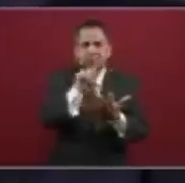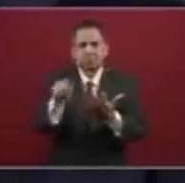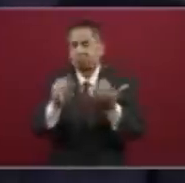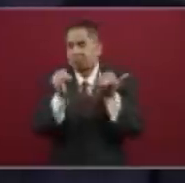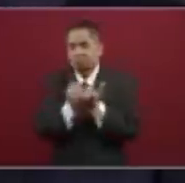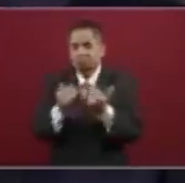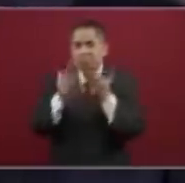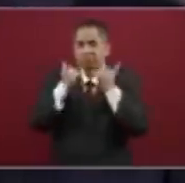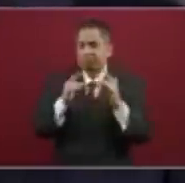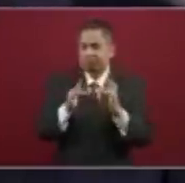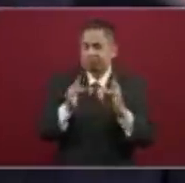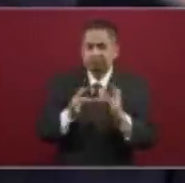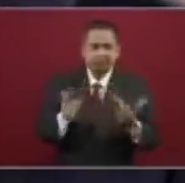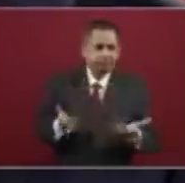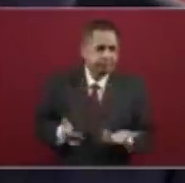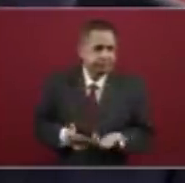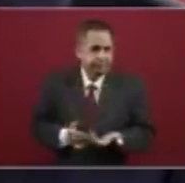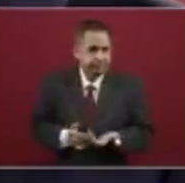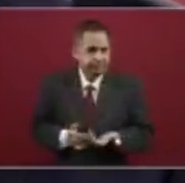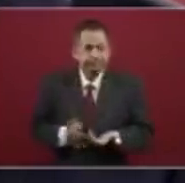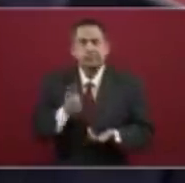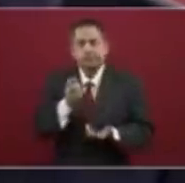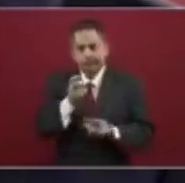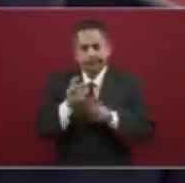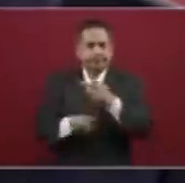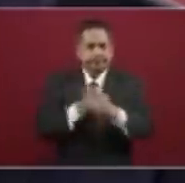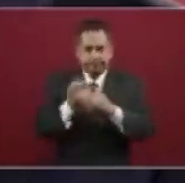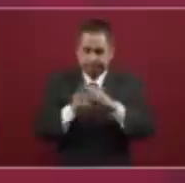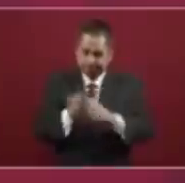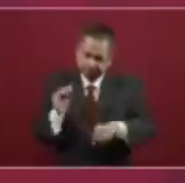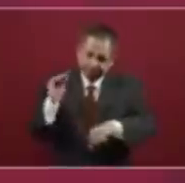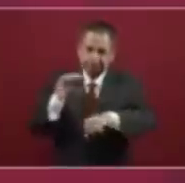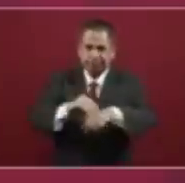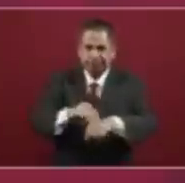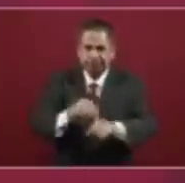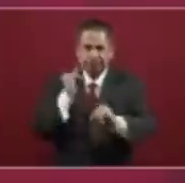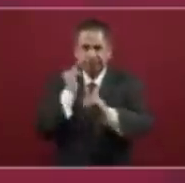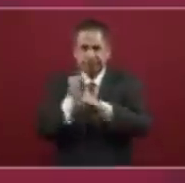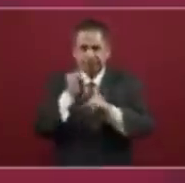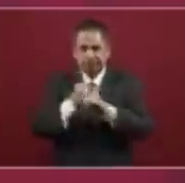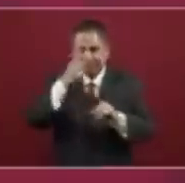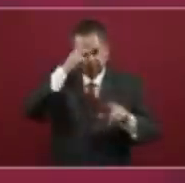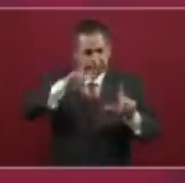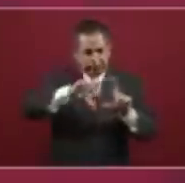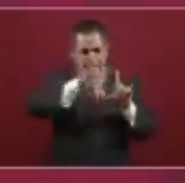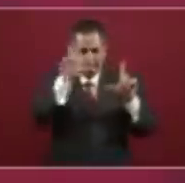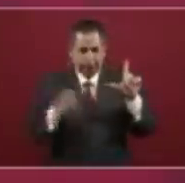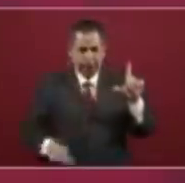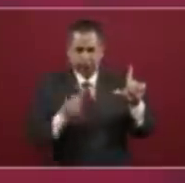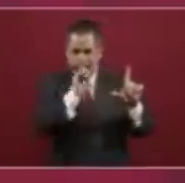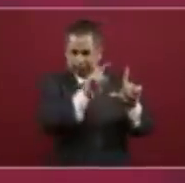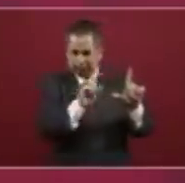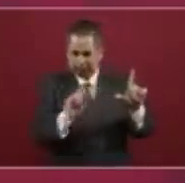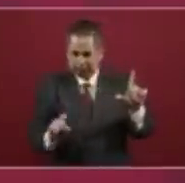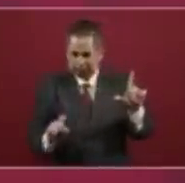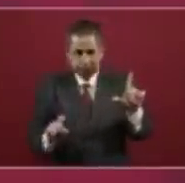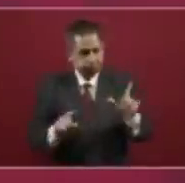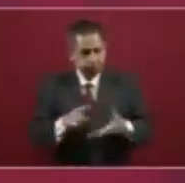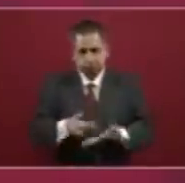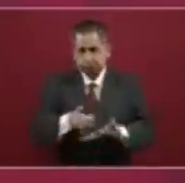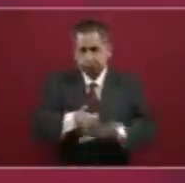Entonces, vamos a que haya internet en todo México y esto nos va a ir ayudando